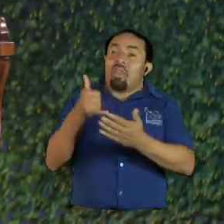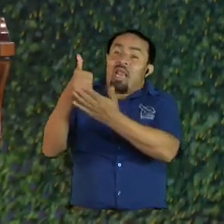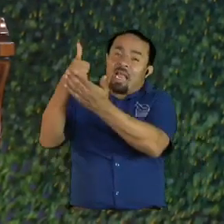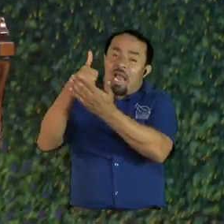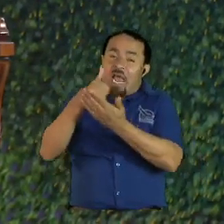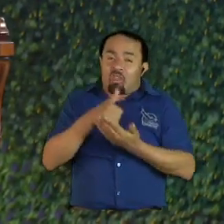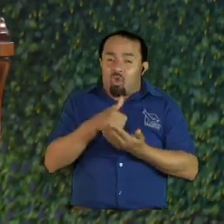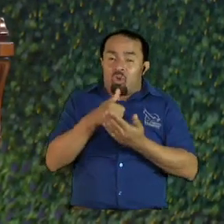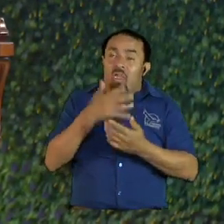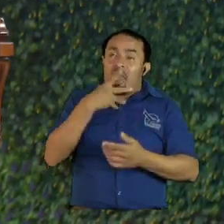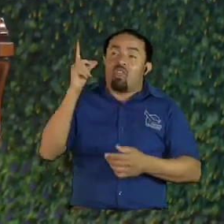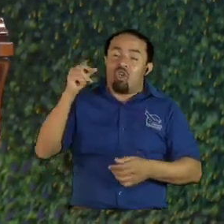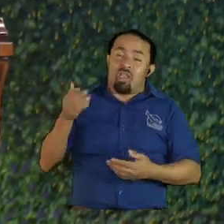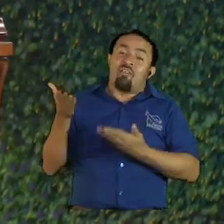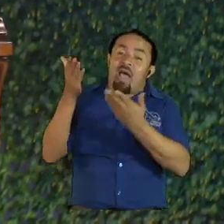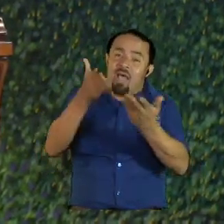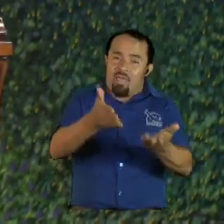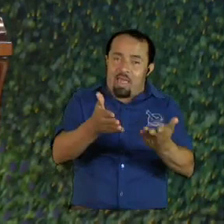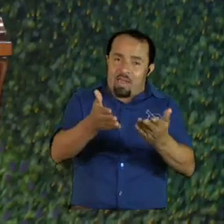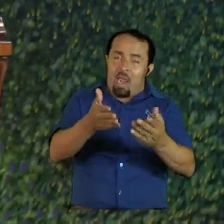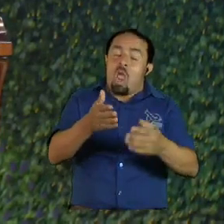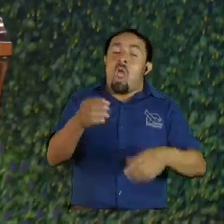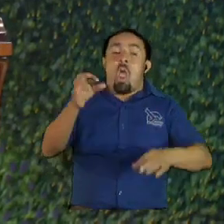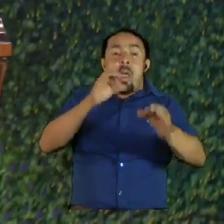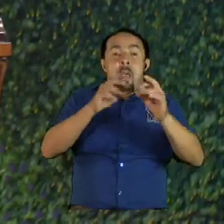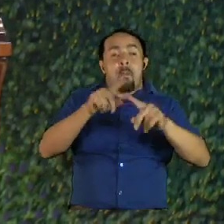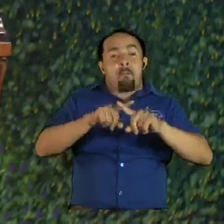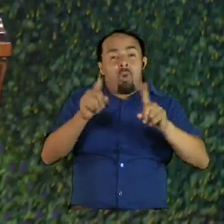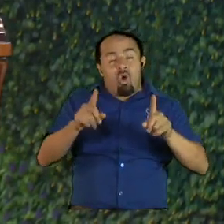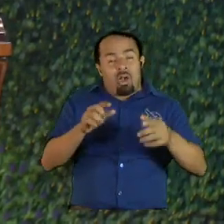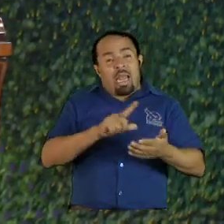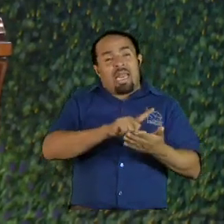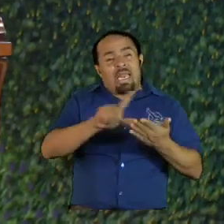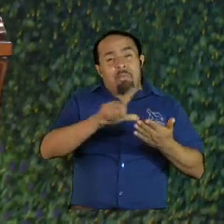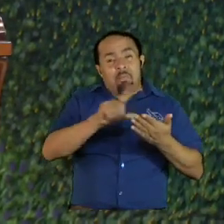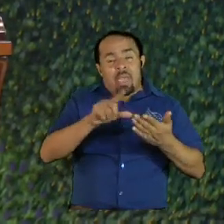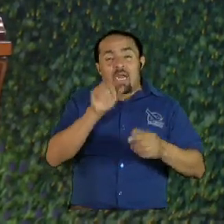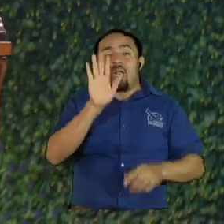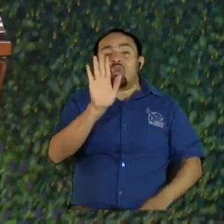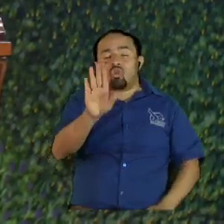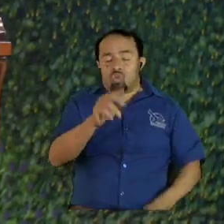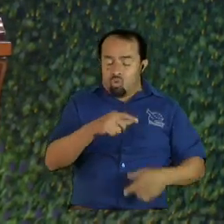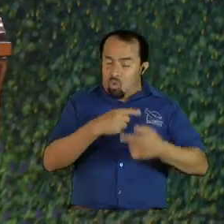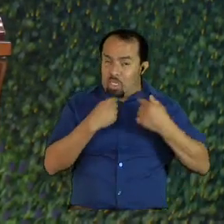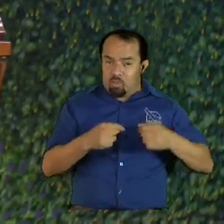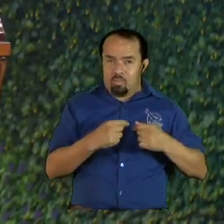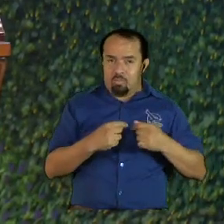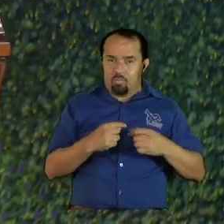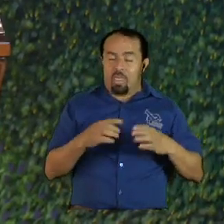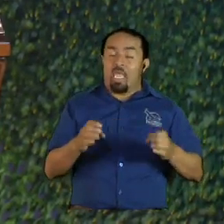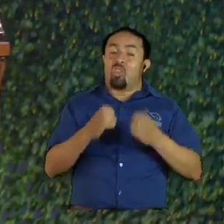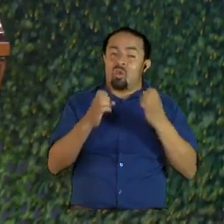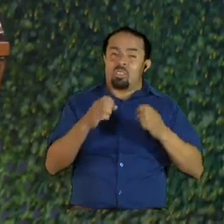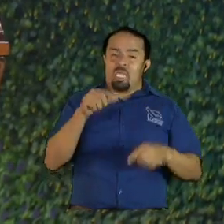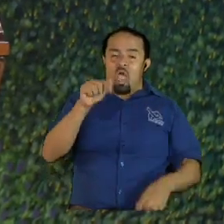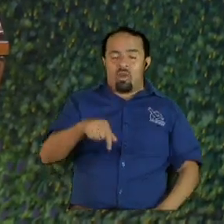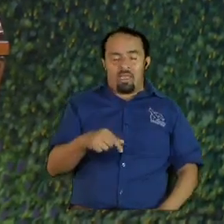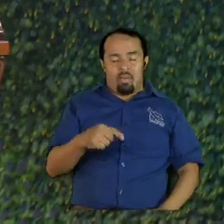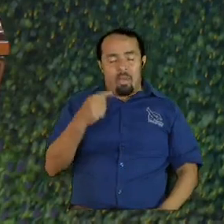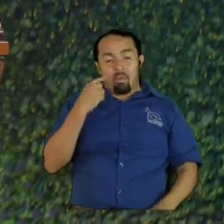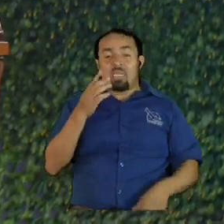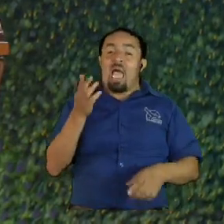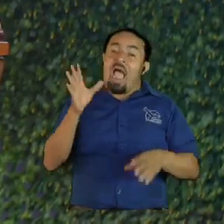Muy bien, muchachito, muy bien. Me interesa mucho, hermano, cómo limpiarlo. Va, está bien. A petición popular.